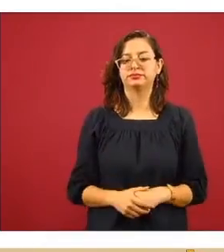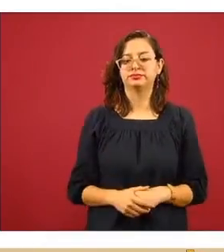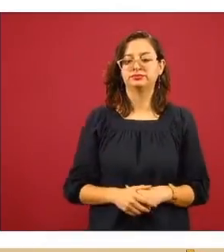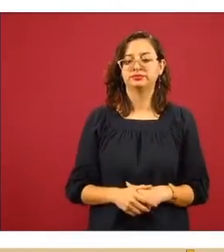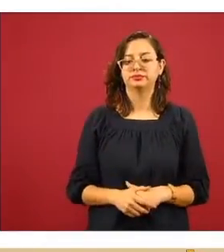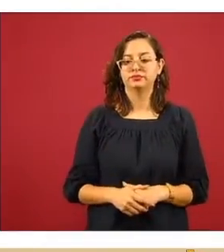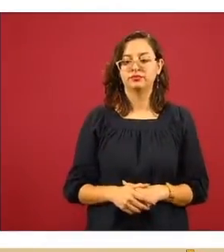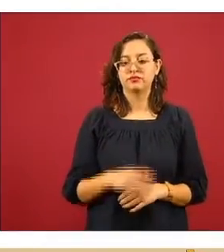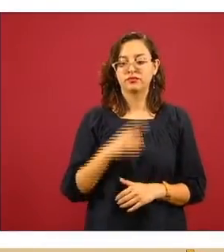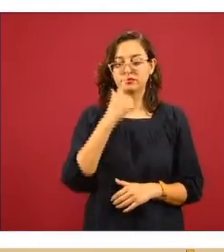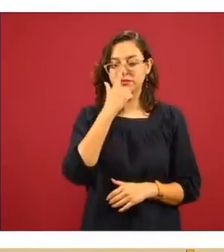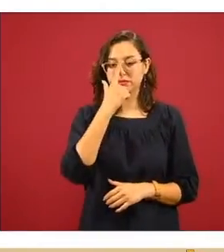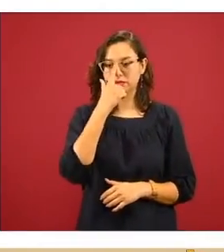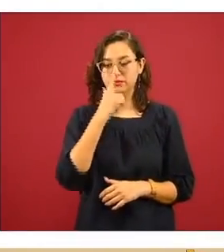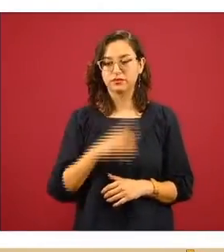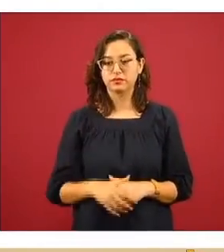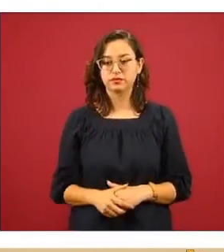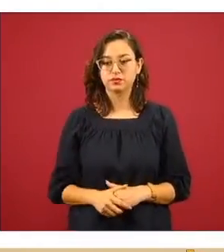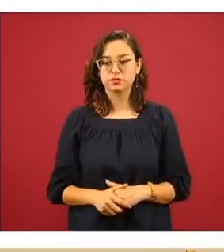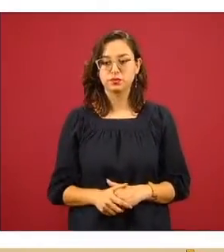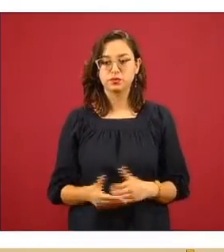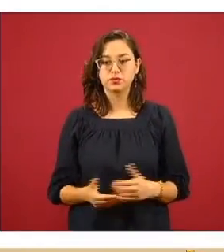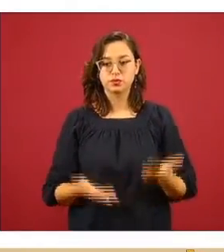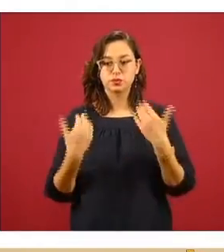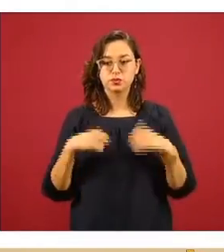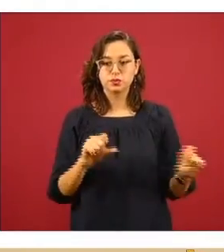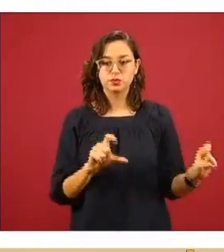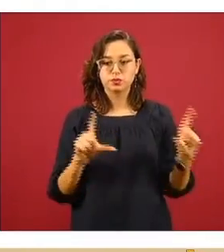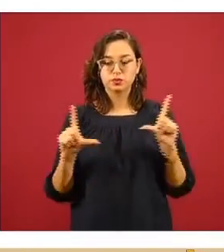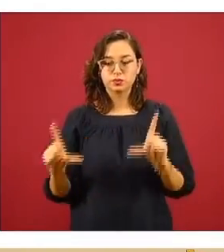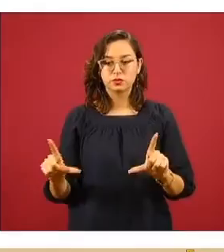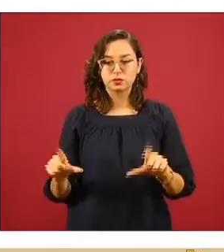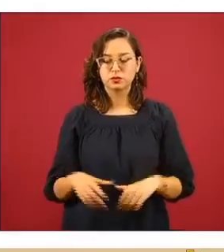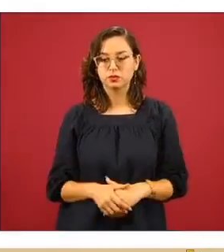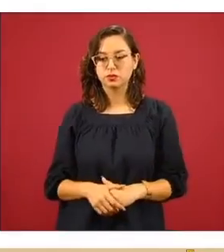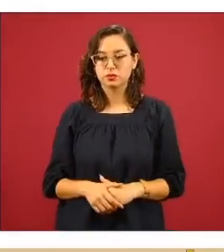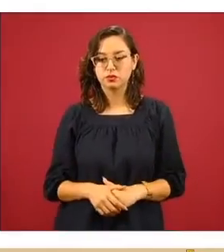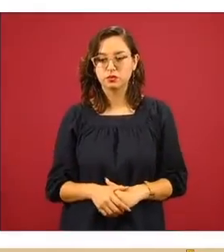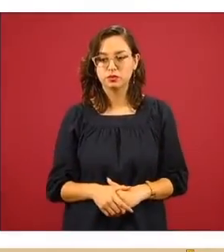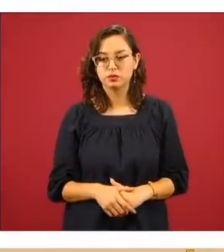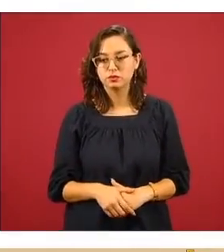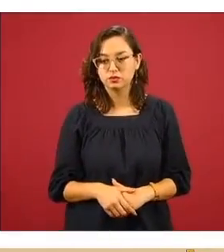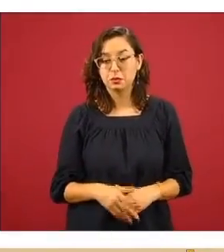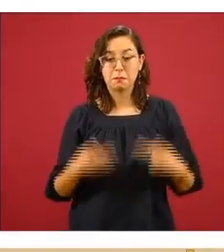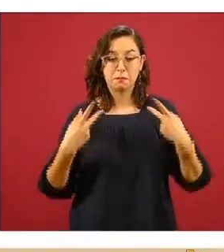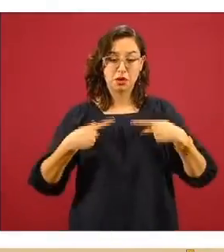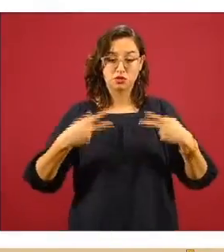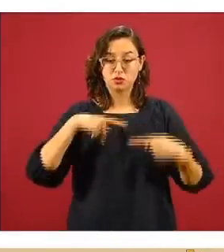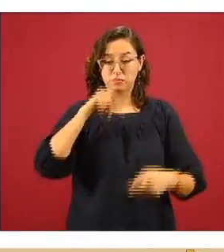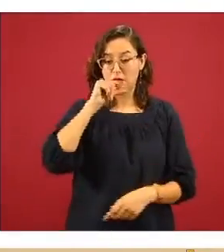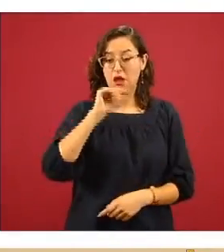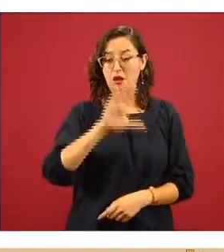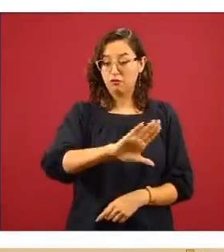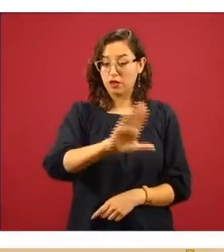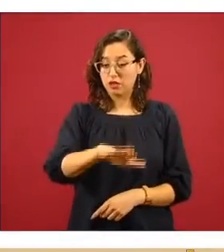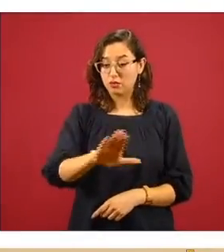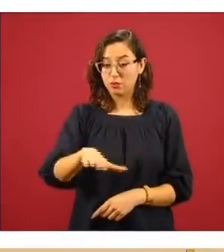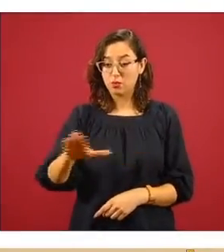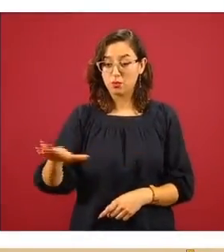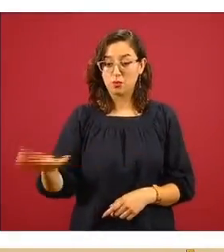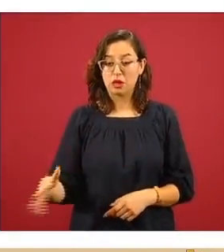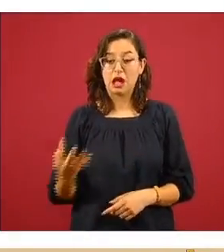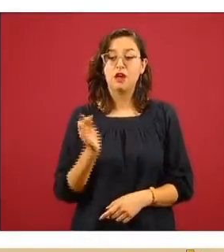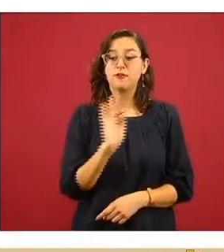enfermedad. Veamos la siguiente diapositiva, es la distribución de las personas que han fallecido